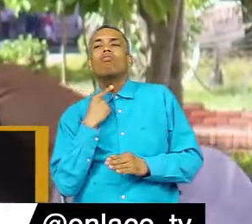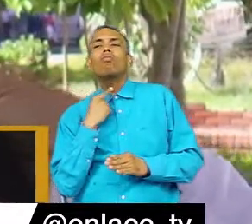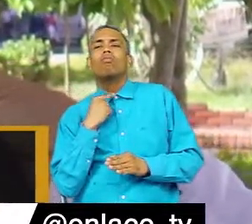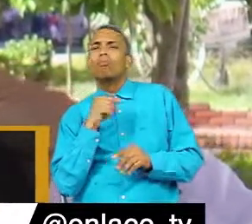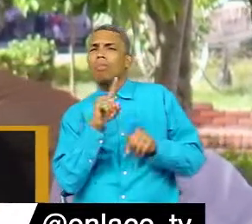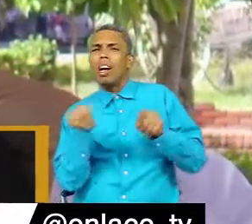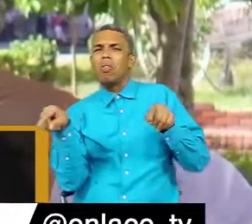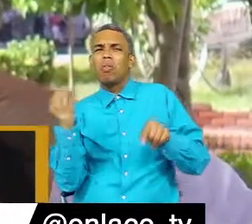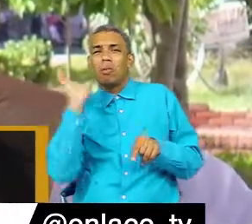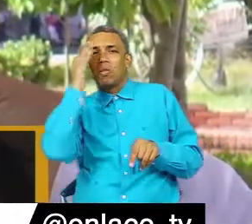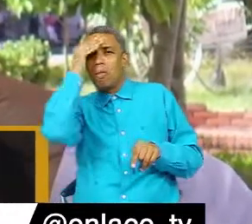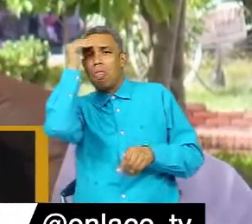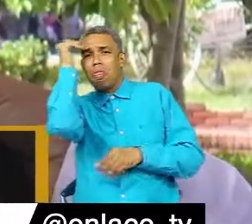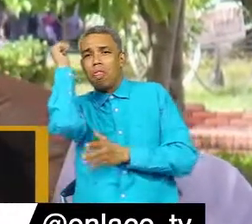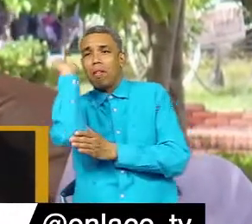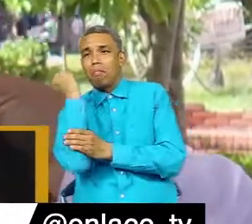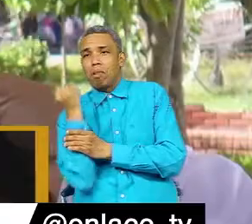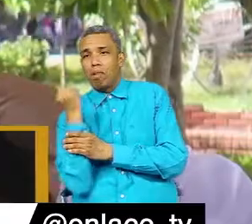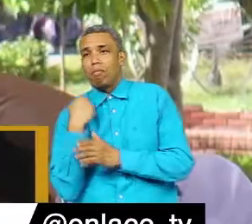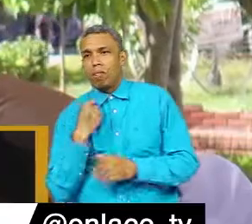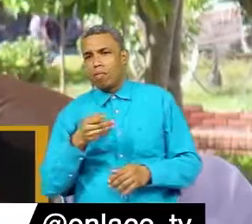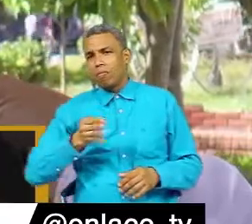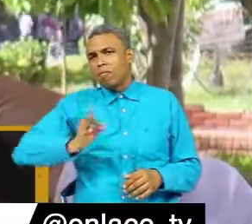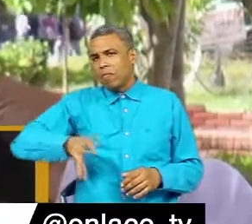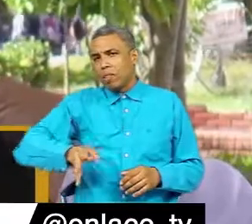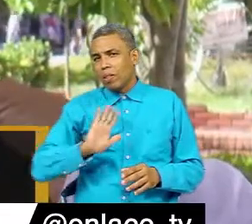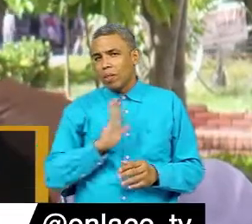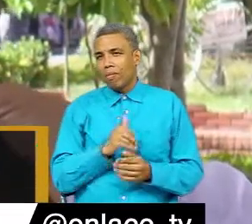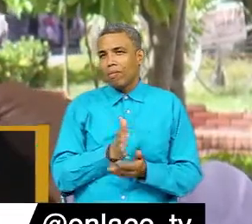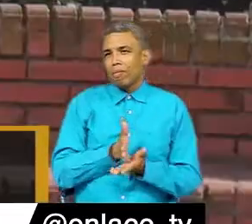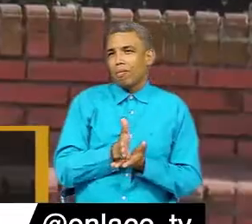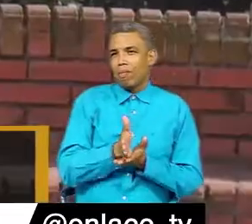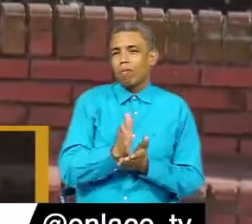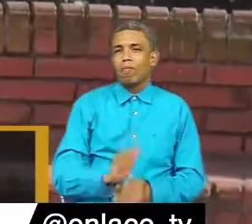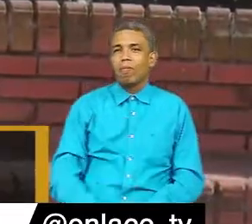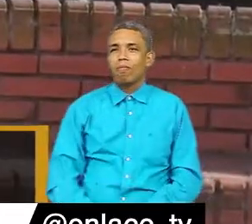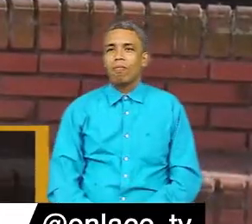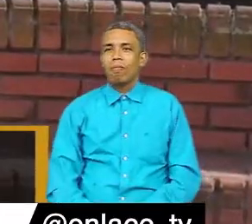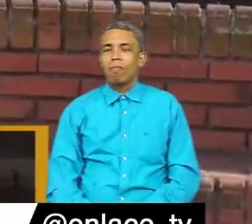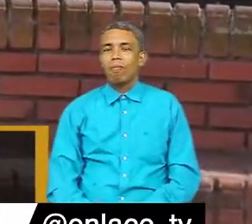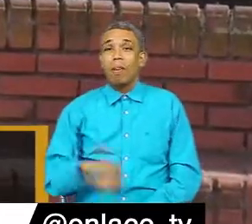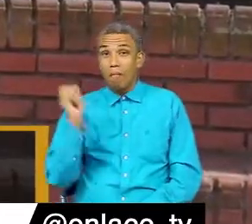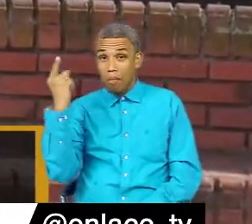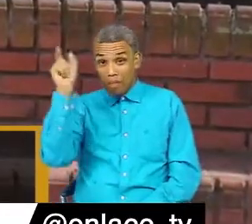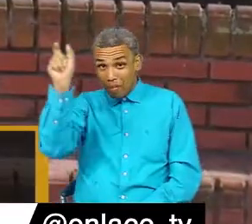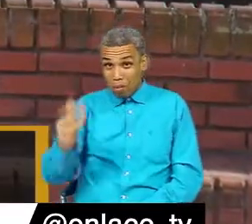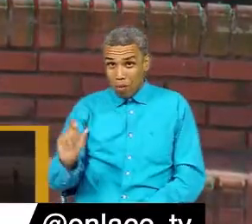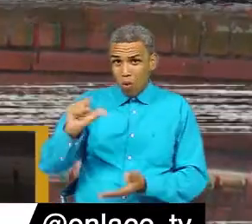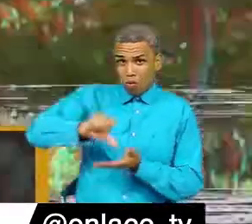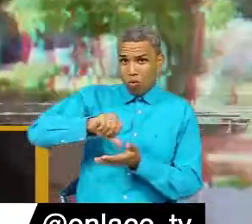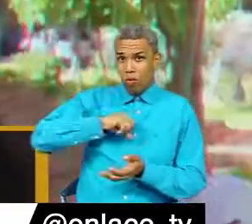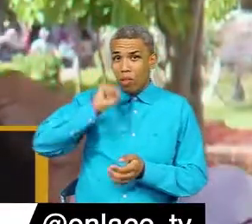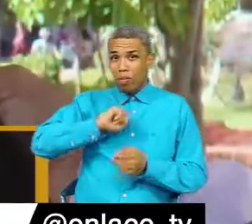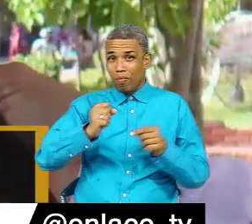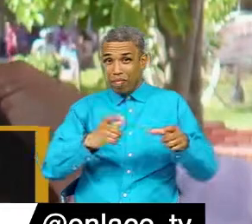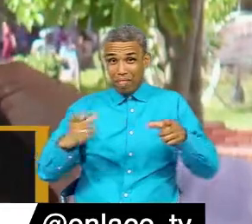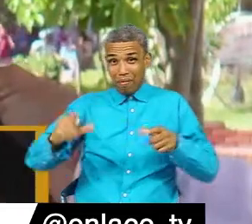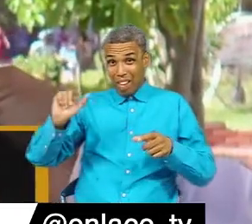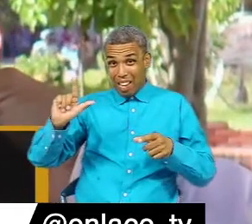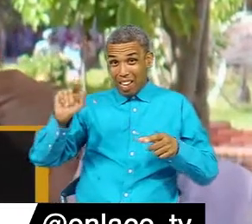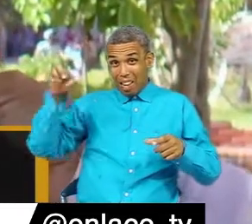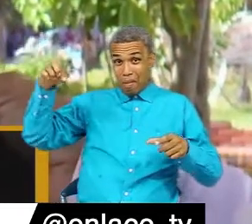pero yo conservo el LP todavía y por ahí hay varios que tienen todavía el LP. Fue el primer artista barranqueño en grabar un larga duración. Pues ya yo me